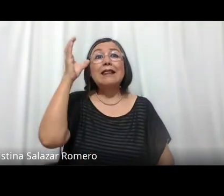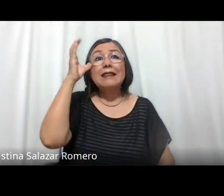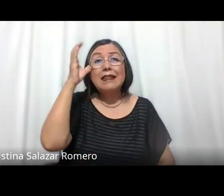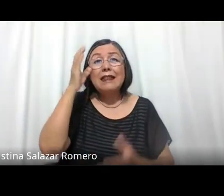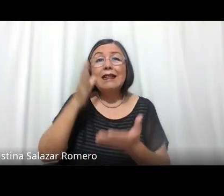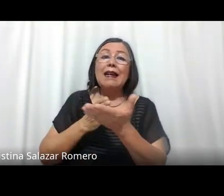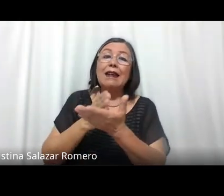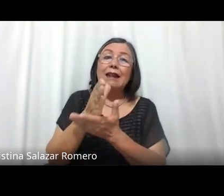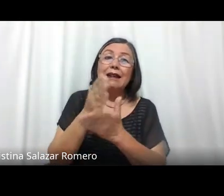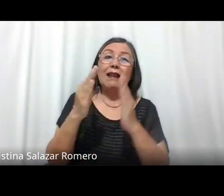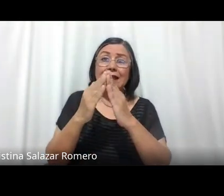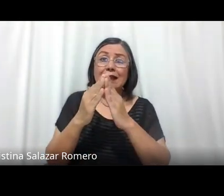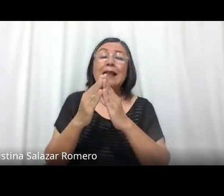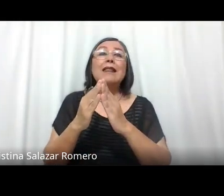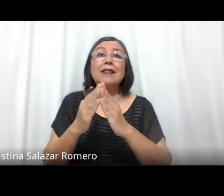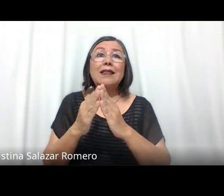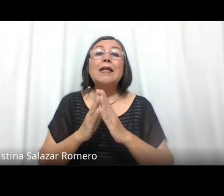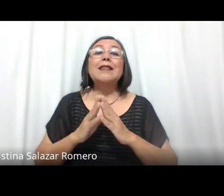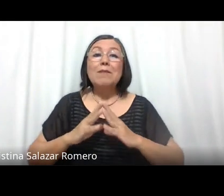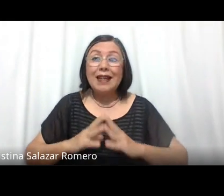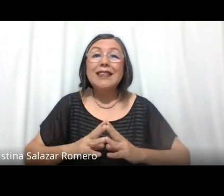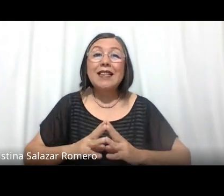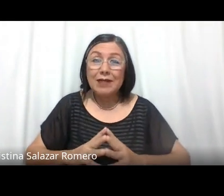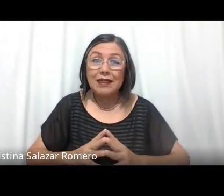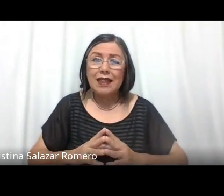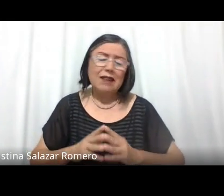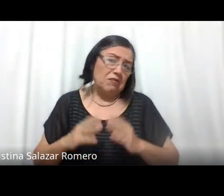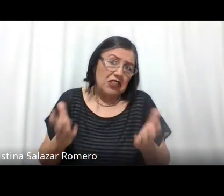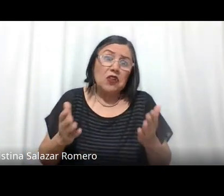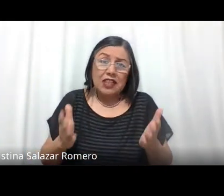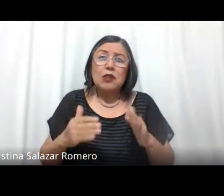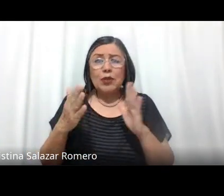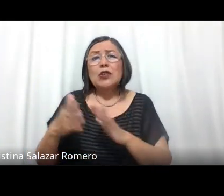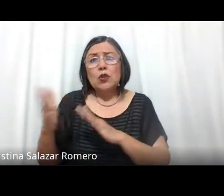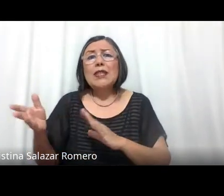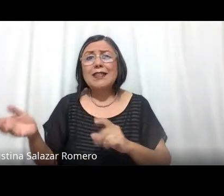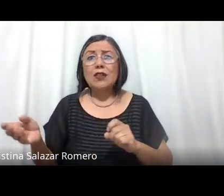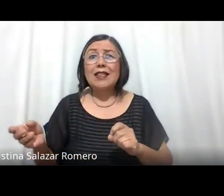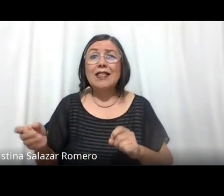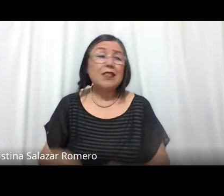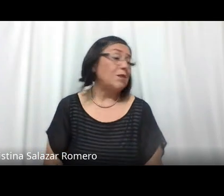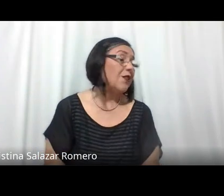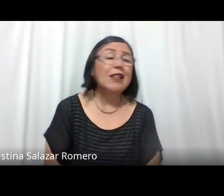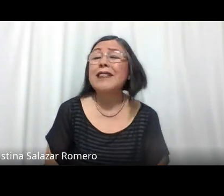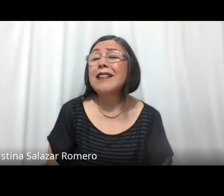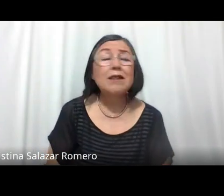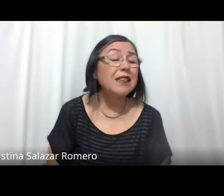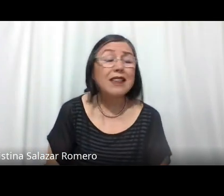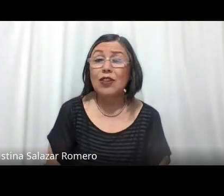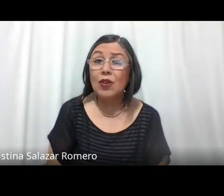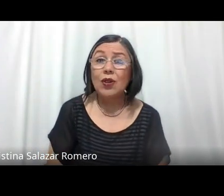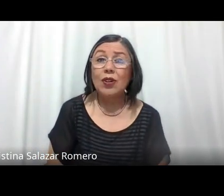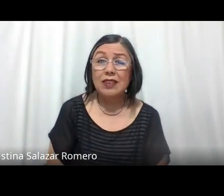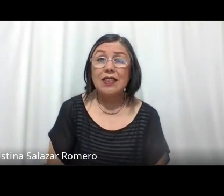dicen, Cristina entra a la casa, ¿sí? Semánticamente es correcto porque estoy utilizando las señas, pero